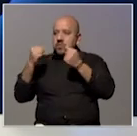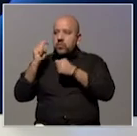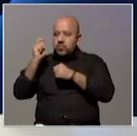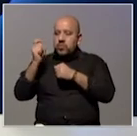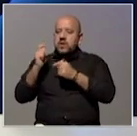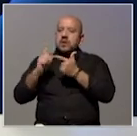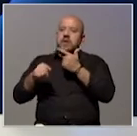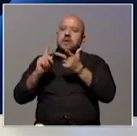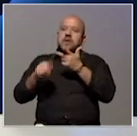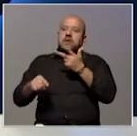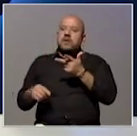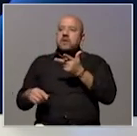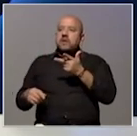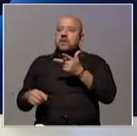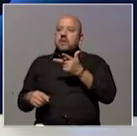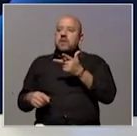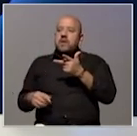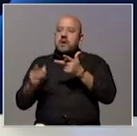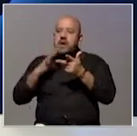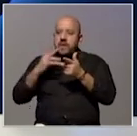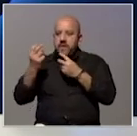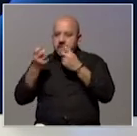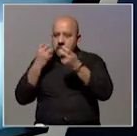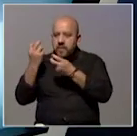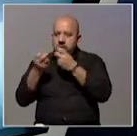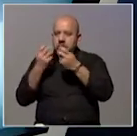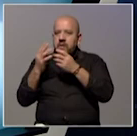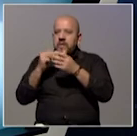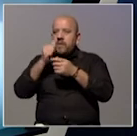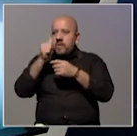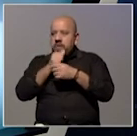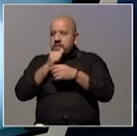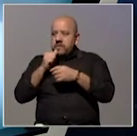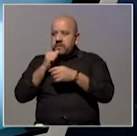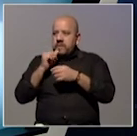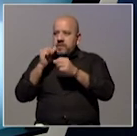de interior este creo que hay que buscar la vuelta para